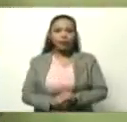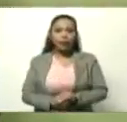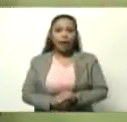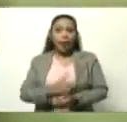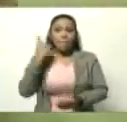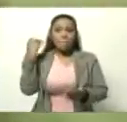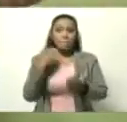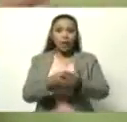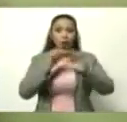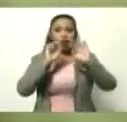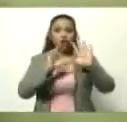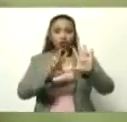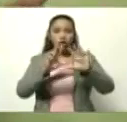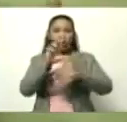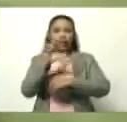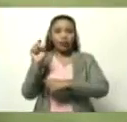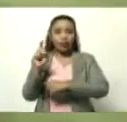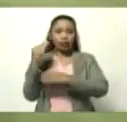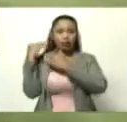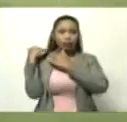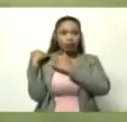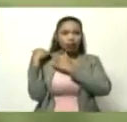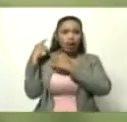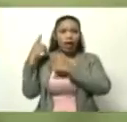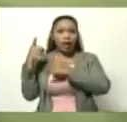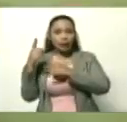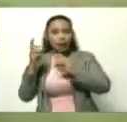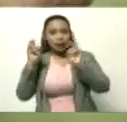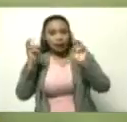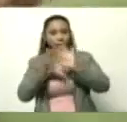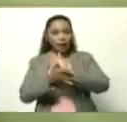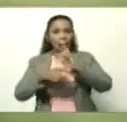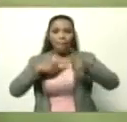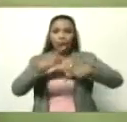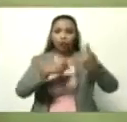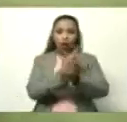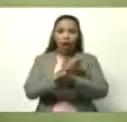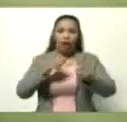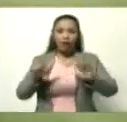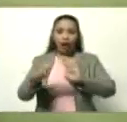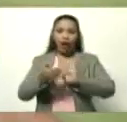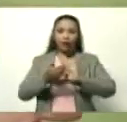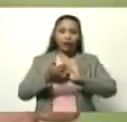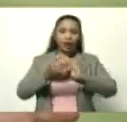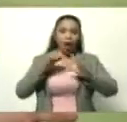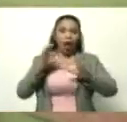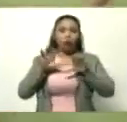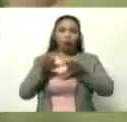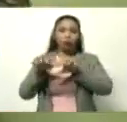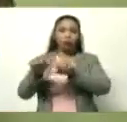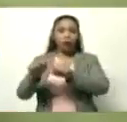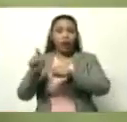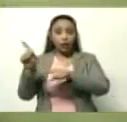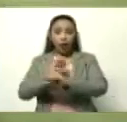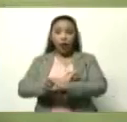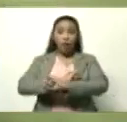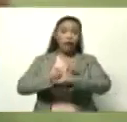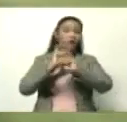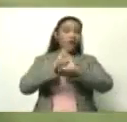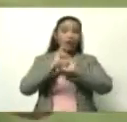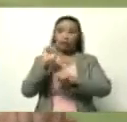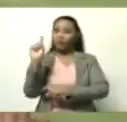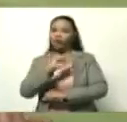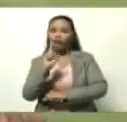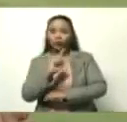1830 pese a eso digamos el proceso de liberación anti colonial no ha concluido porque a lo